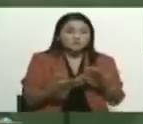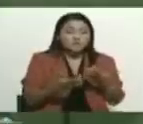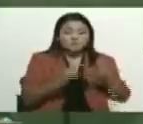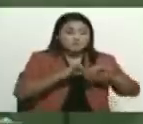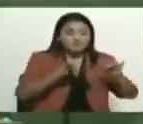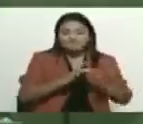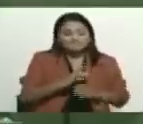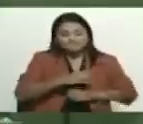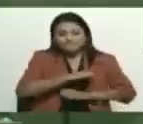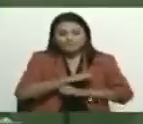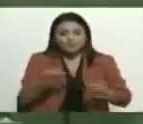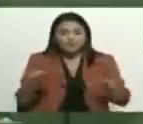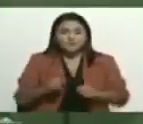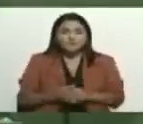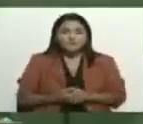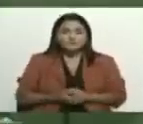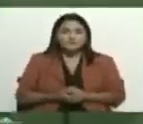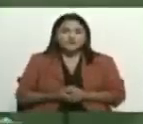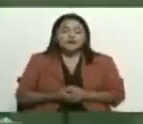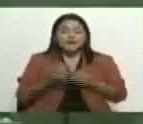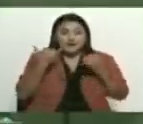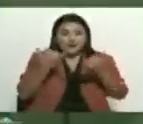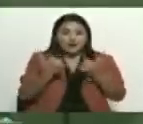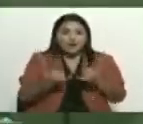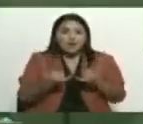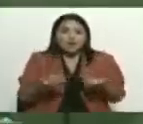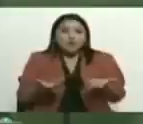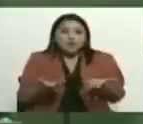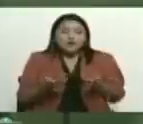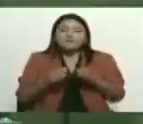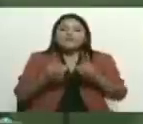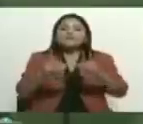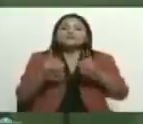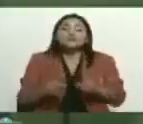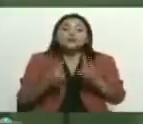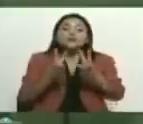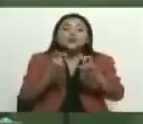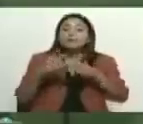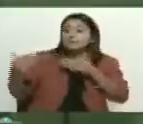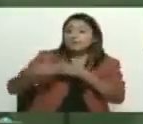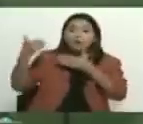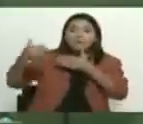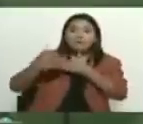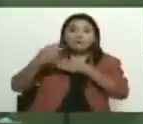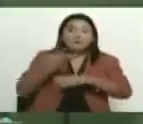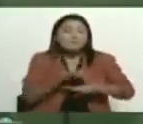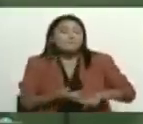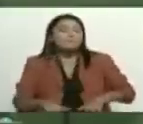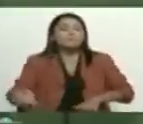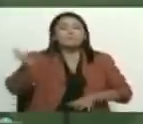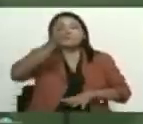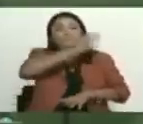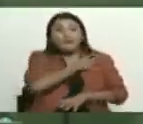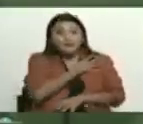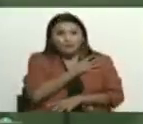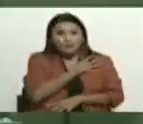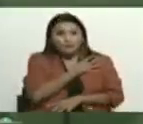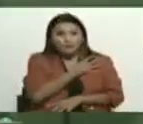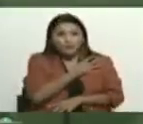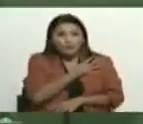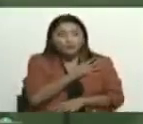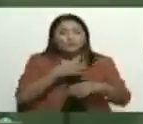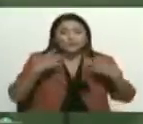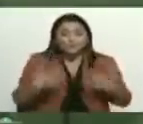Hoy estamos ante una nueva generación de medidas coercitivas unilaterales, más crueles y destructivas, que